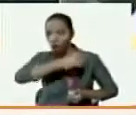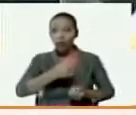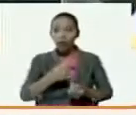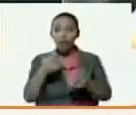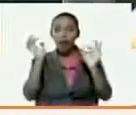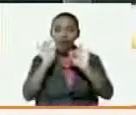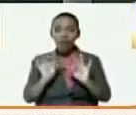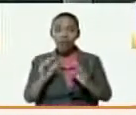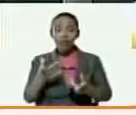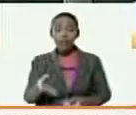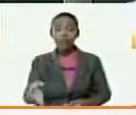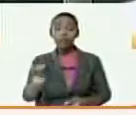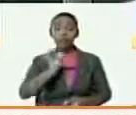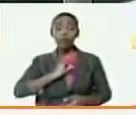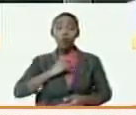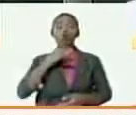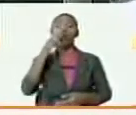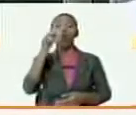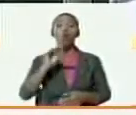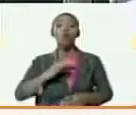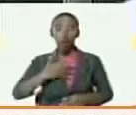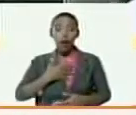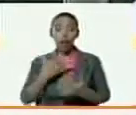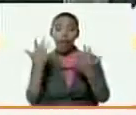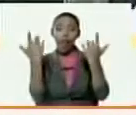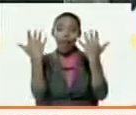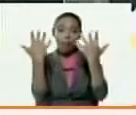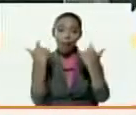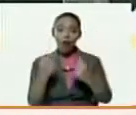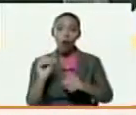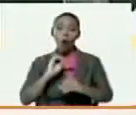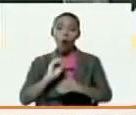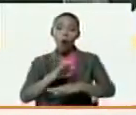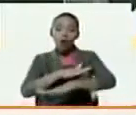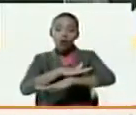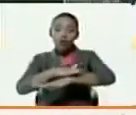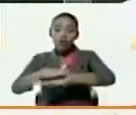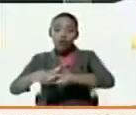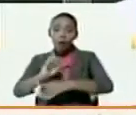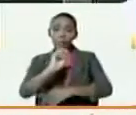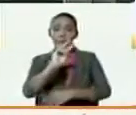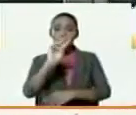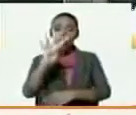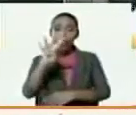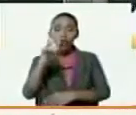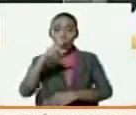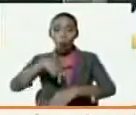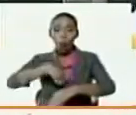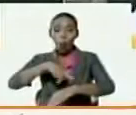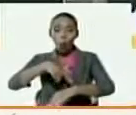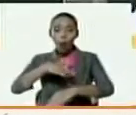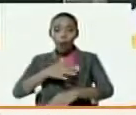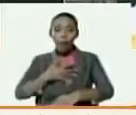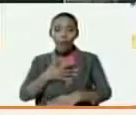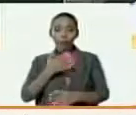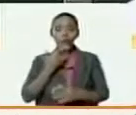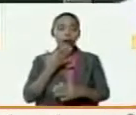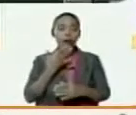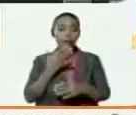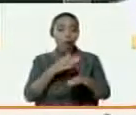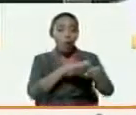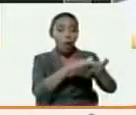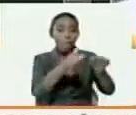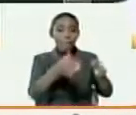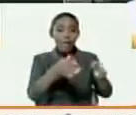coronavirus que puede permanecer en las manos o en las superficies hasta por 24 horas información que manejamos hasta el momento como